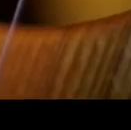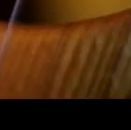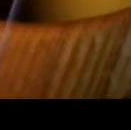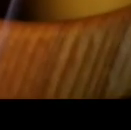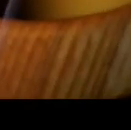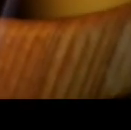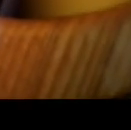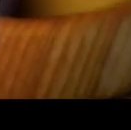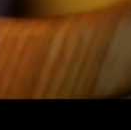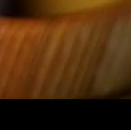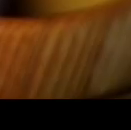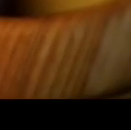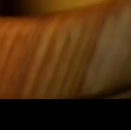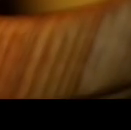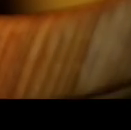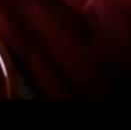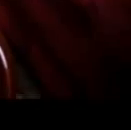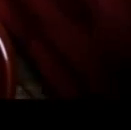bien